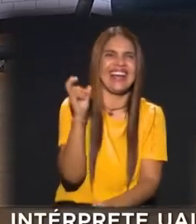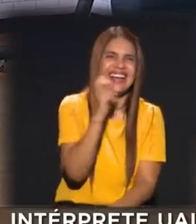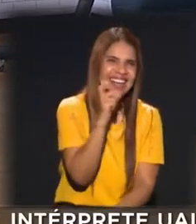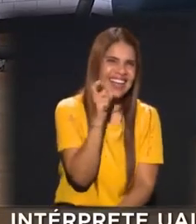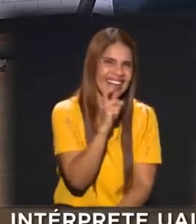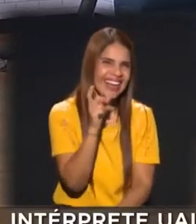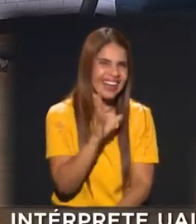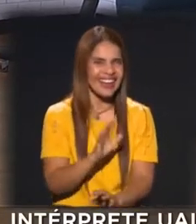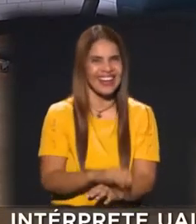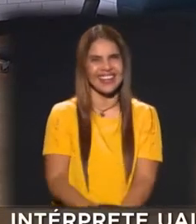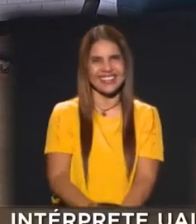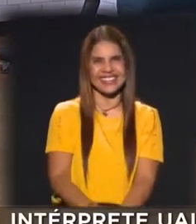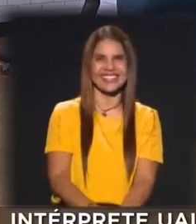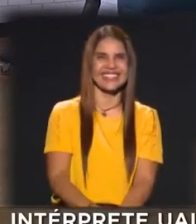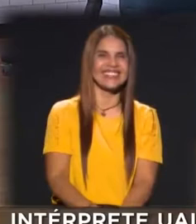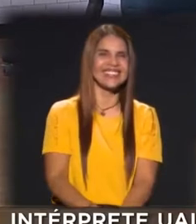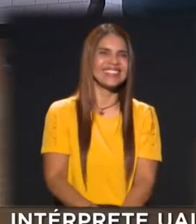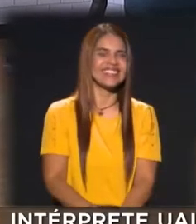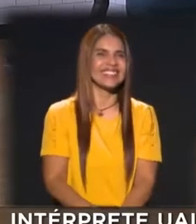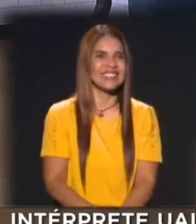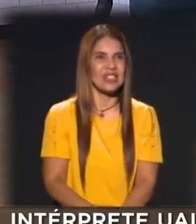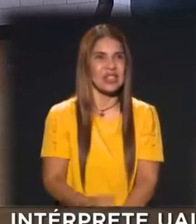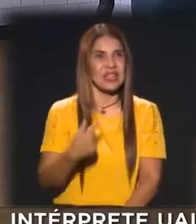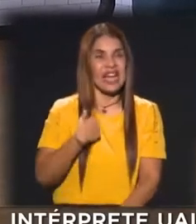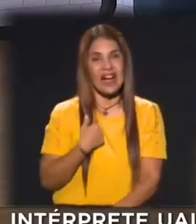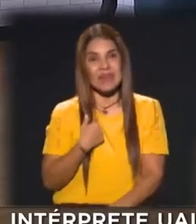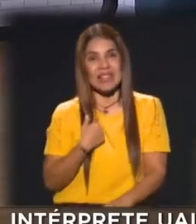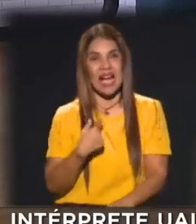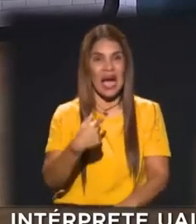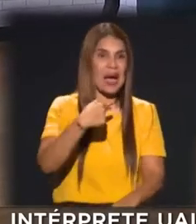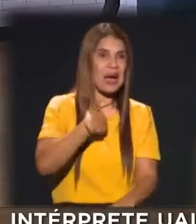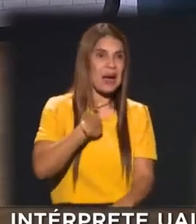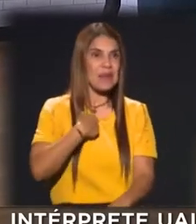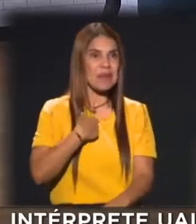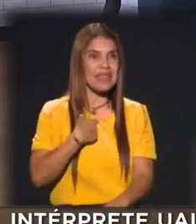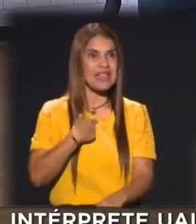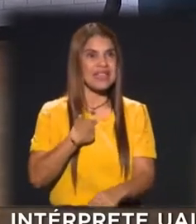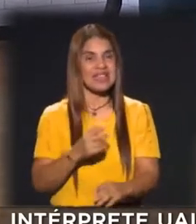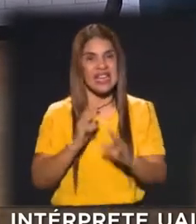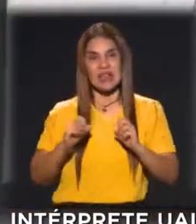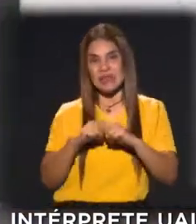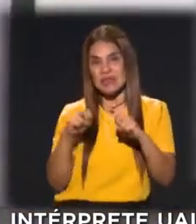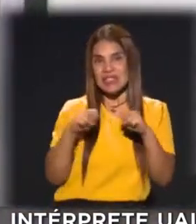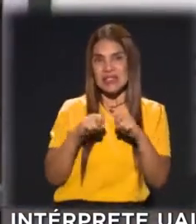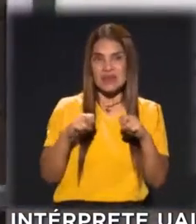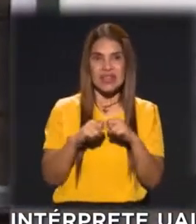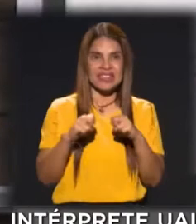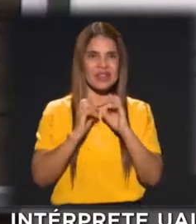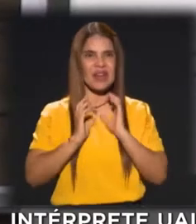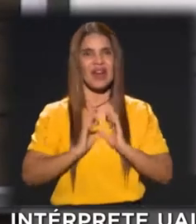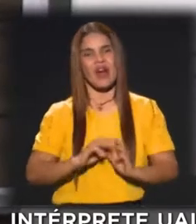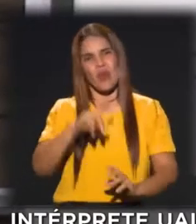músculos esqueléticos. Esqueléticos. Y a un ladito acá dice, admite un gasto de energía.